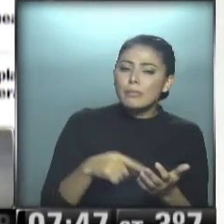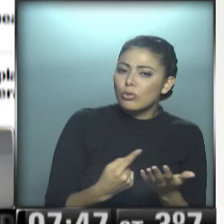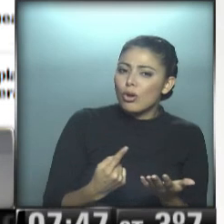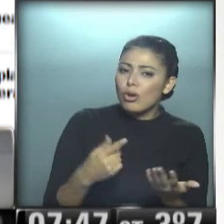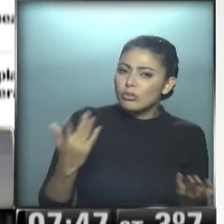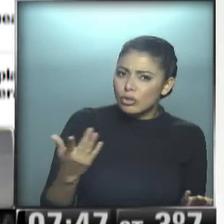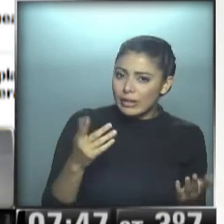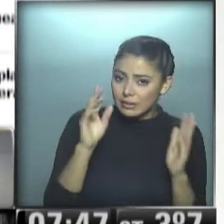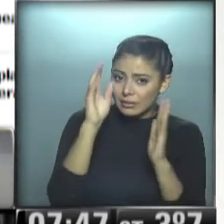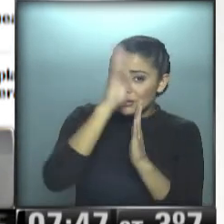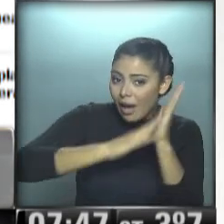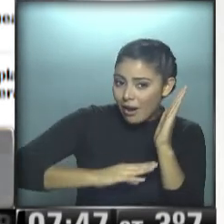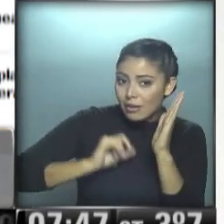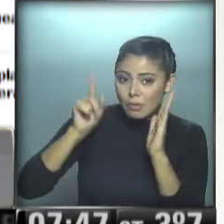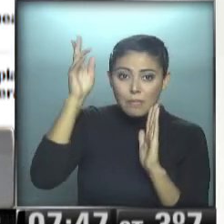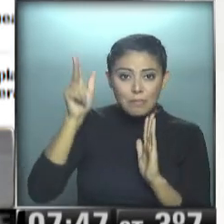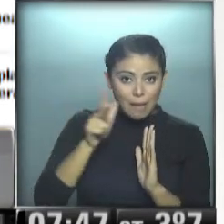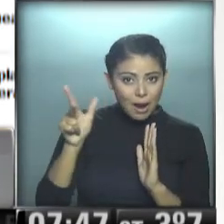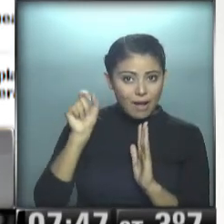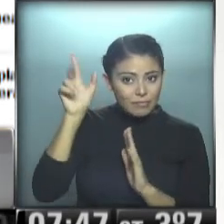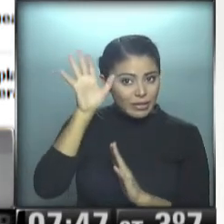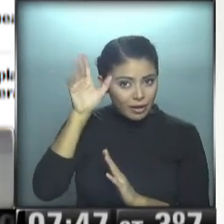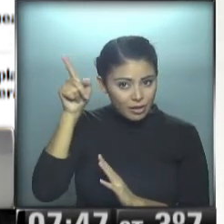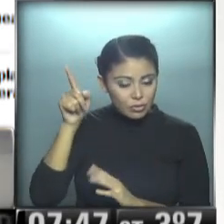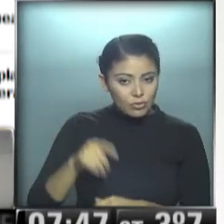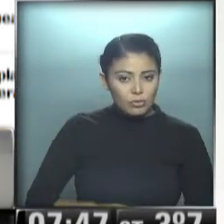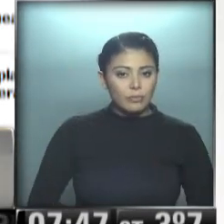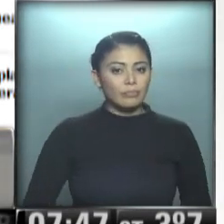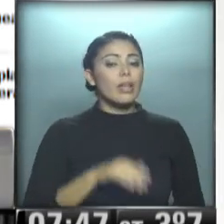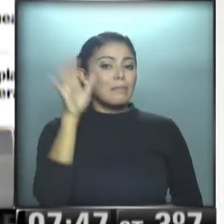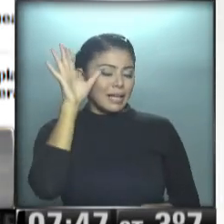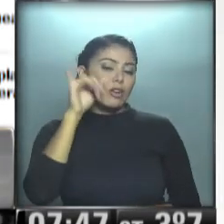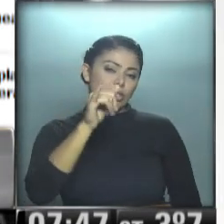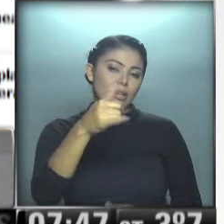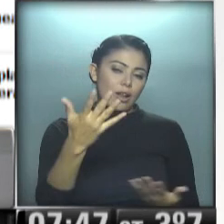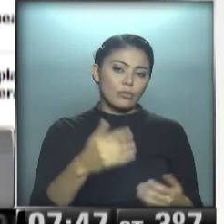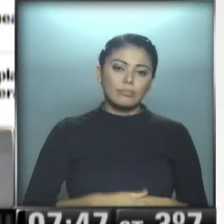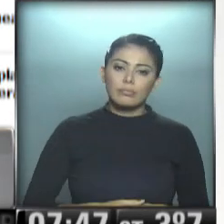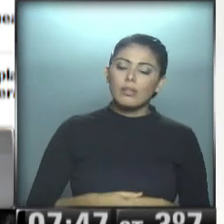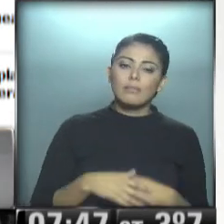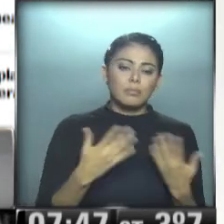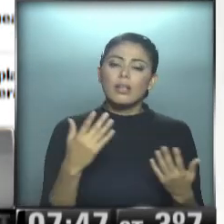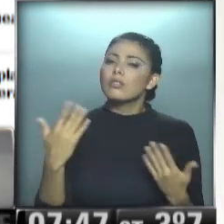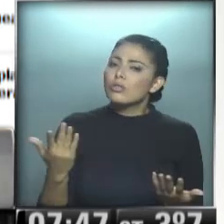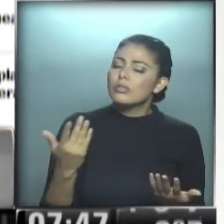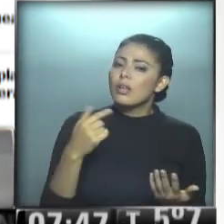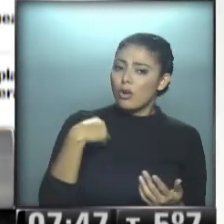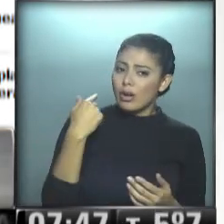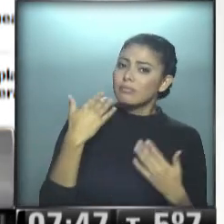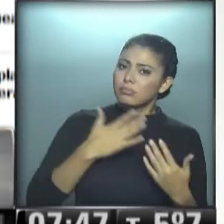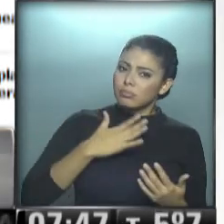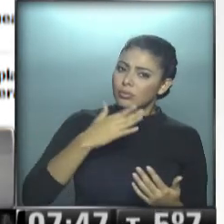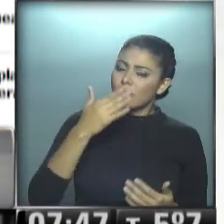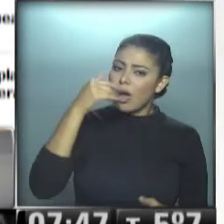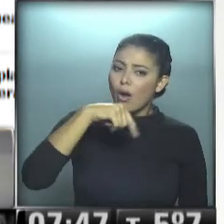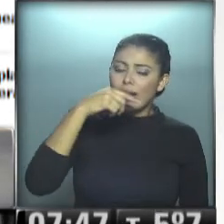entonces es un telegrama del Papa, del Vaticano. Del Vaticano, sí, claro. Correcto. Monseñor, tenemos el gusto de sumar